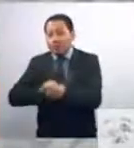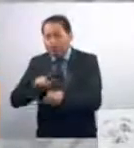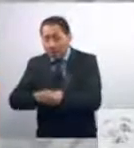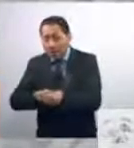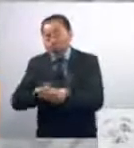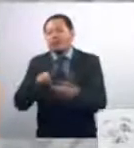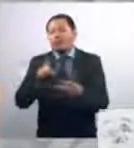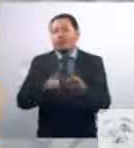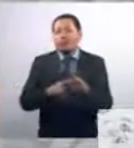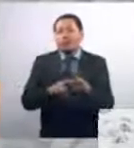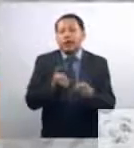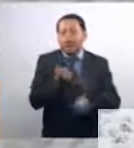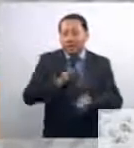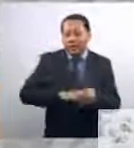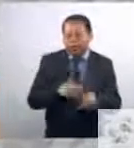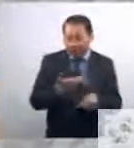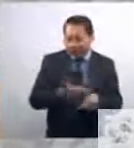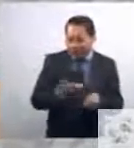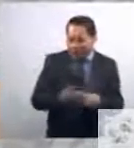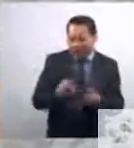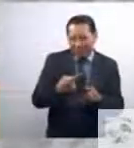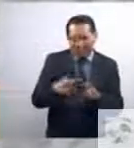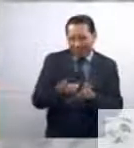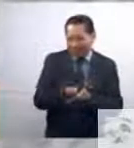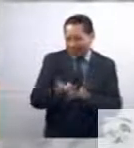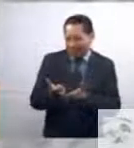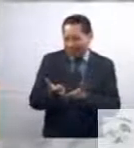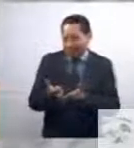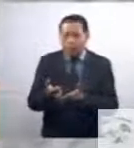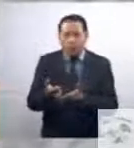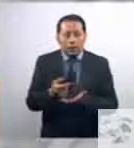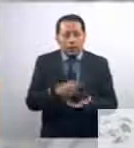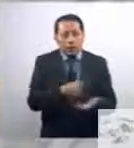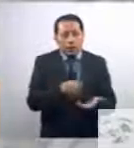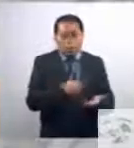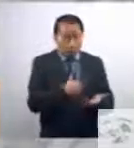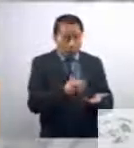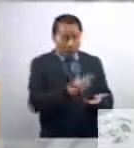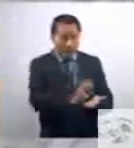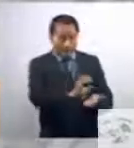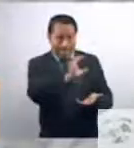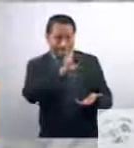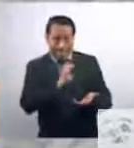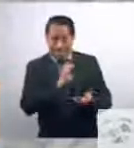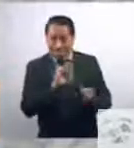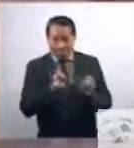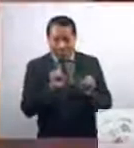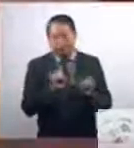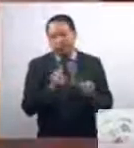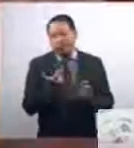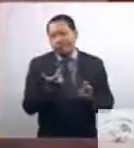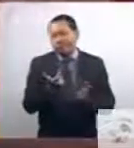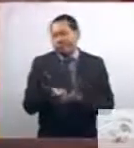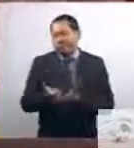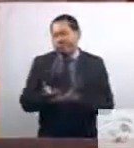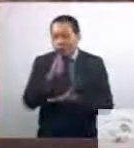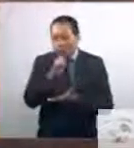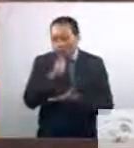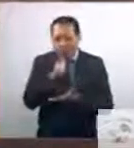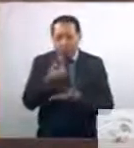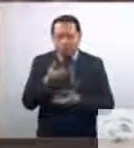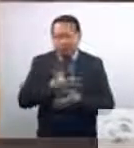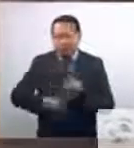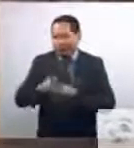administrativos. Por si esto fuera poco, como ya mencioné, la situación provoca especulación en el precio de la leche, ya